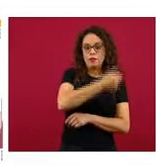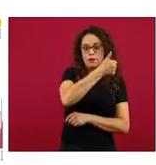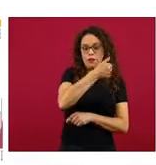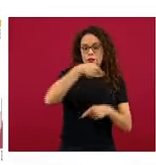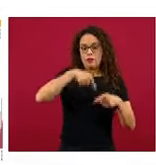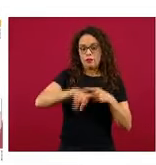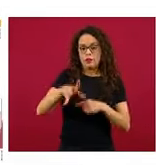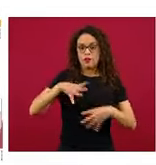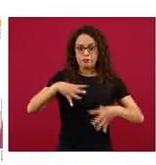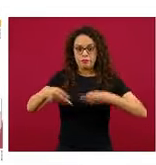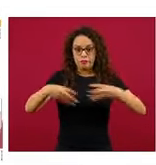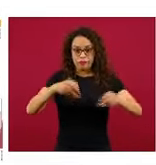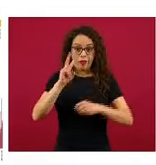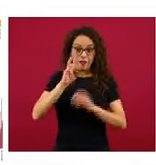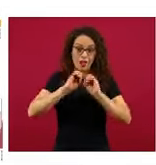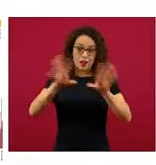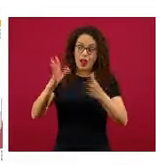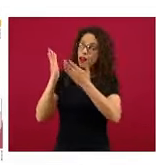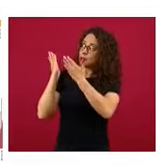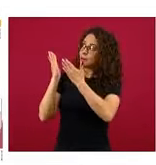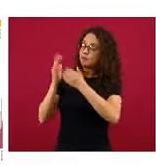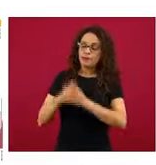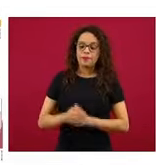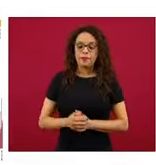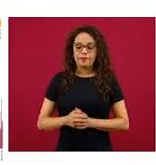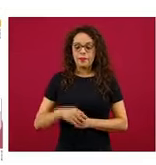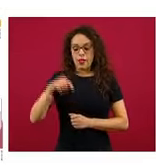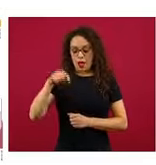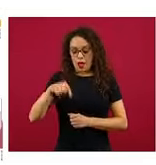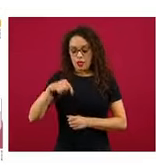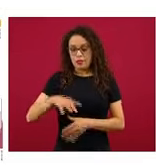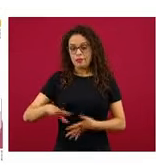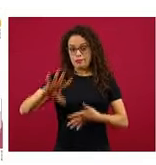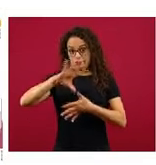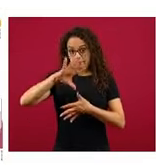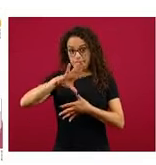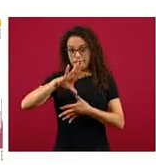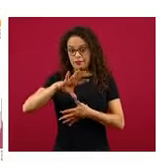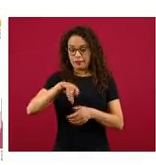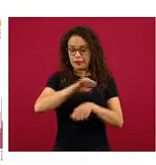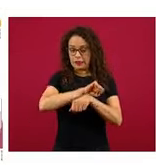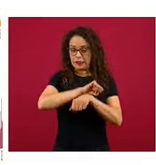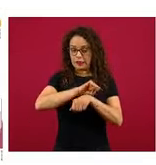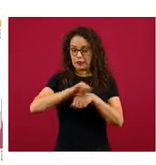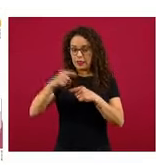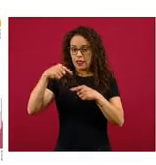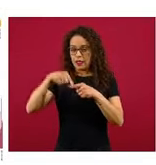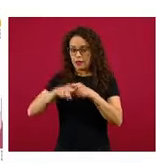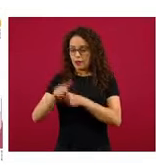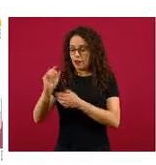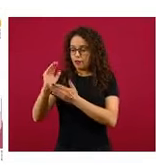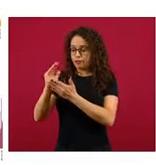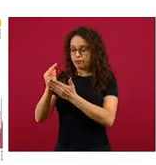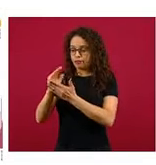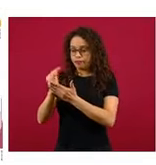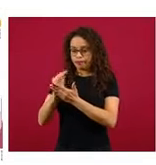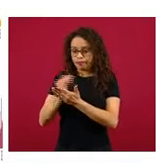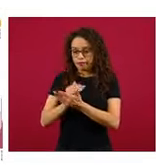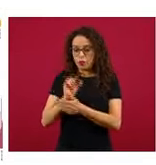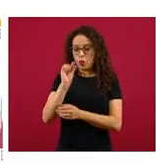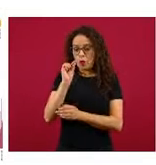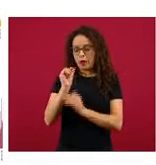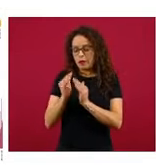principios de la pandemia, y en el caso de América, que llevaba una tendencia ligeramente descendente, vuelve nuevamente a tener una